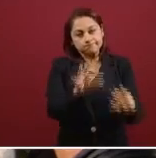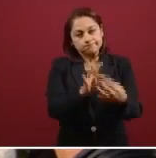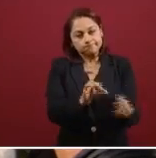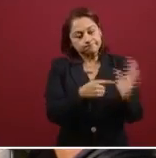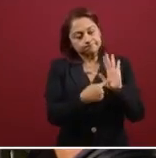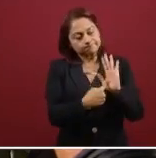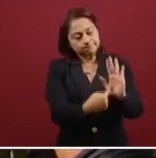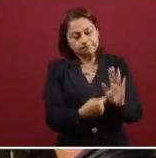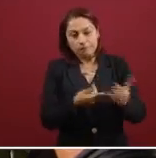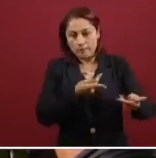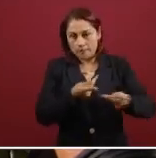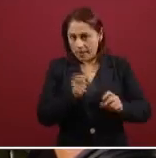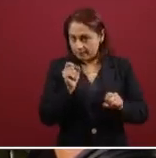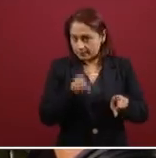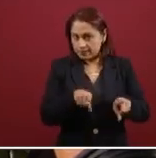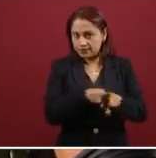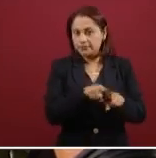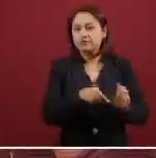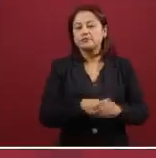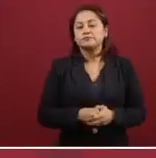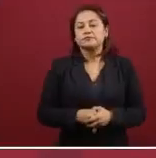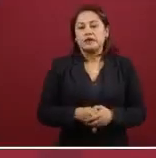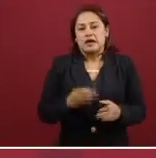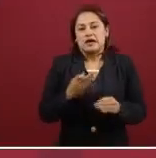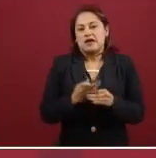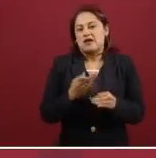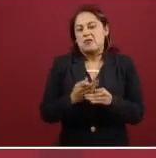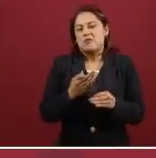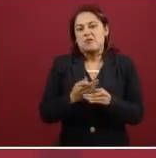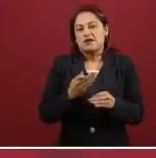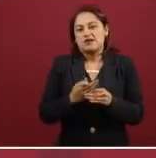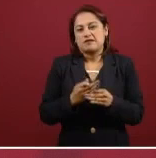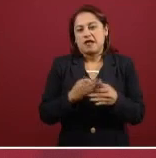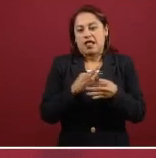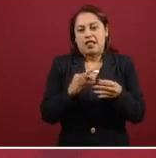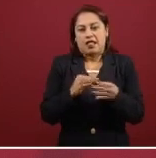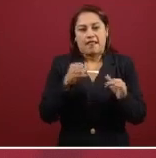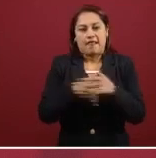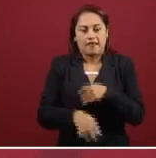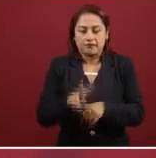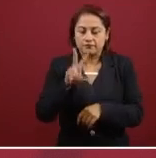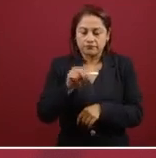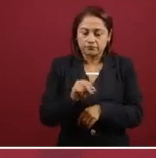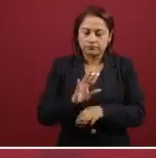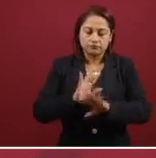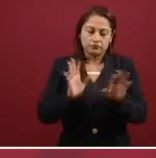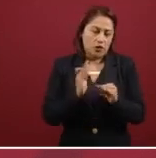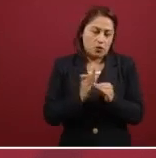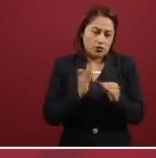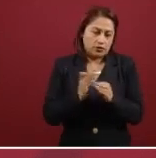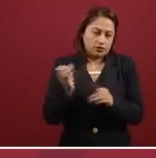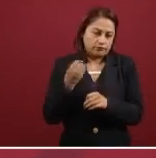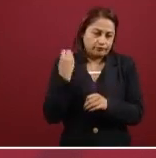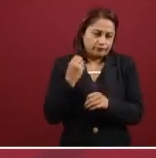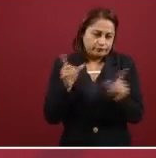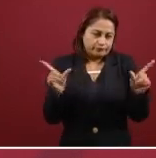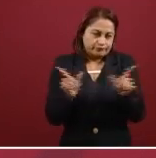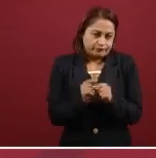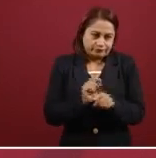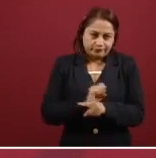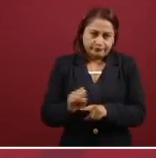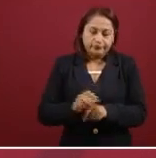también, que ahora por razones de tiempo no mencionamos, más que de manera muy rápida, de que